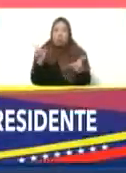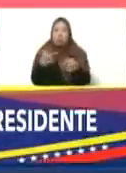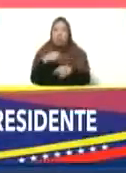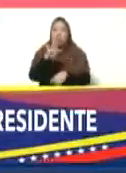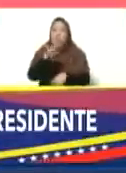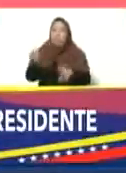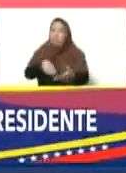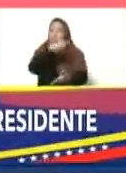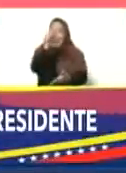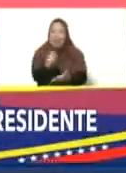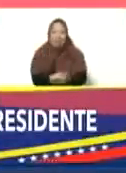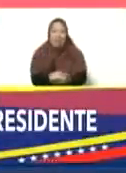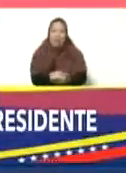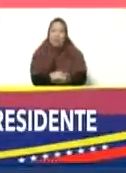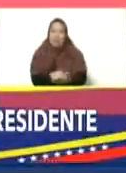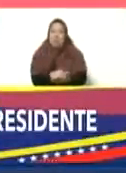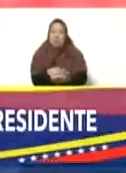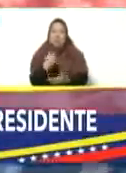bien